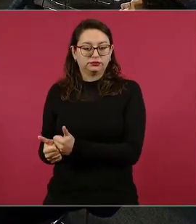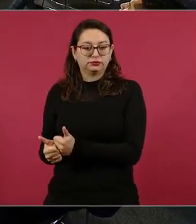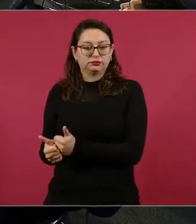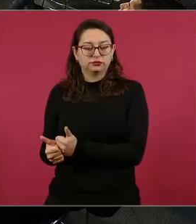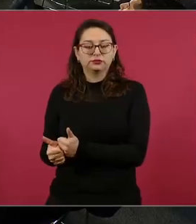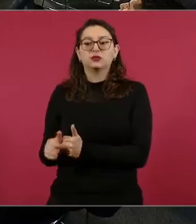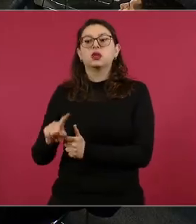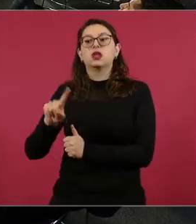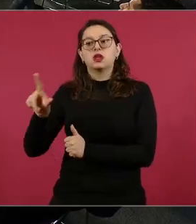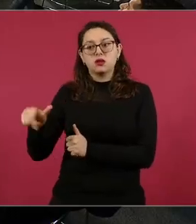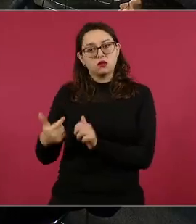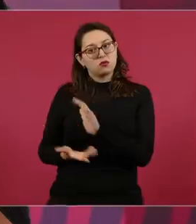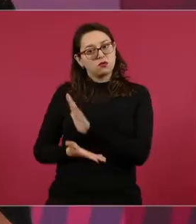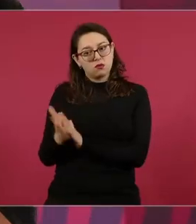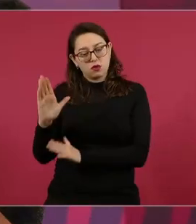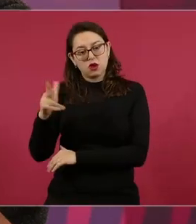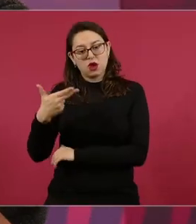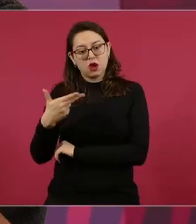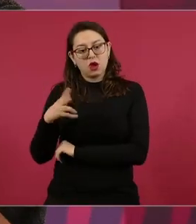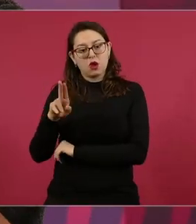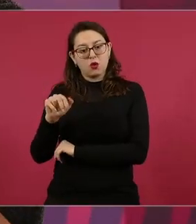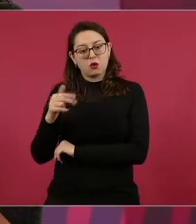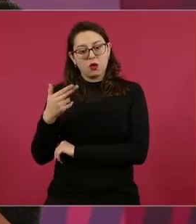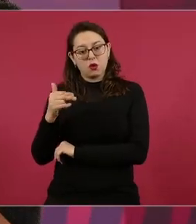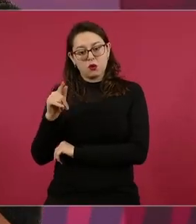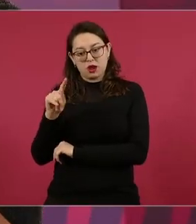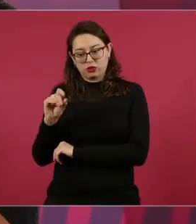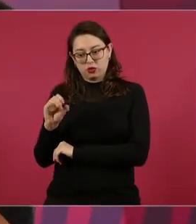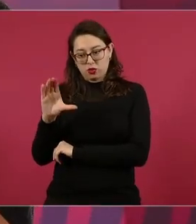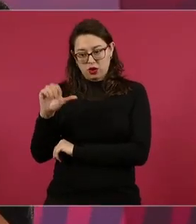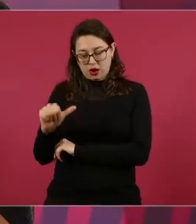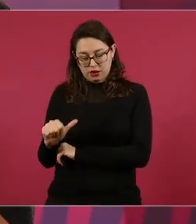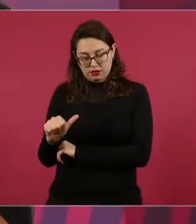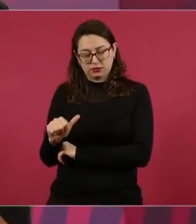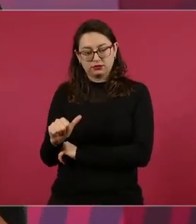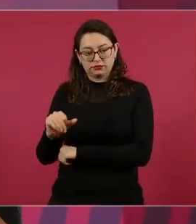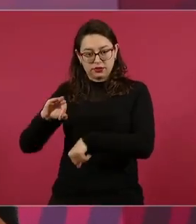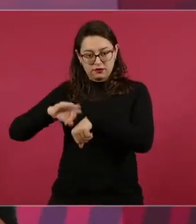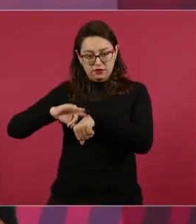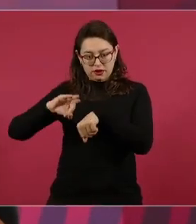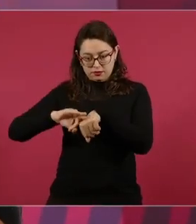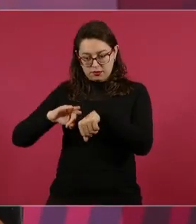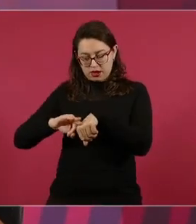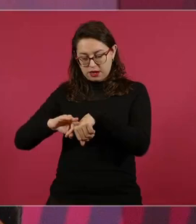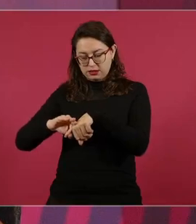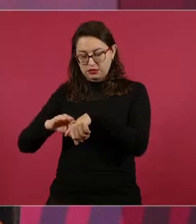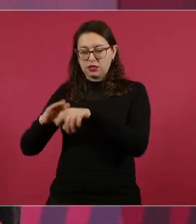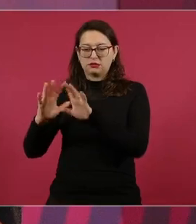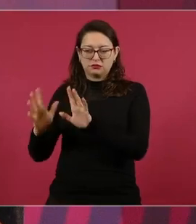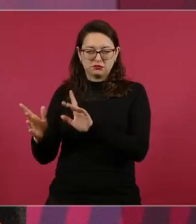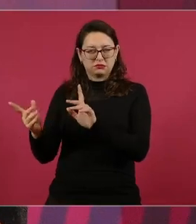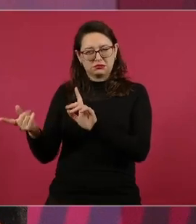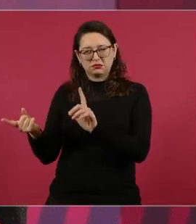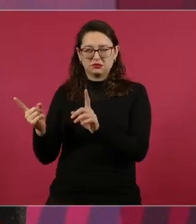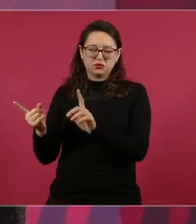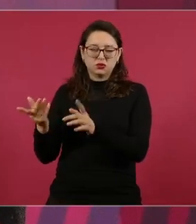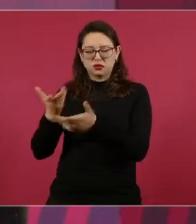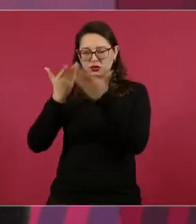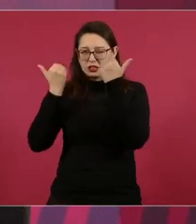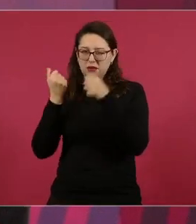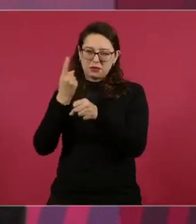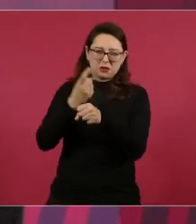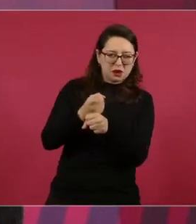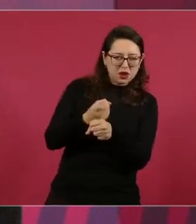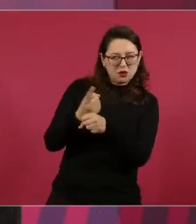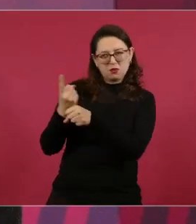a Huehuetoca, a la farmacia, y luego a Tula, o vamos primero a Tula y